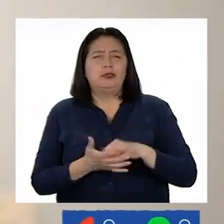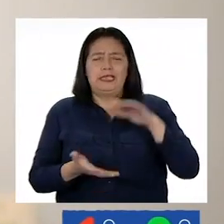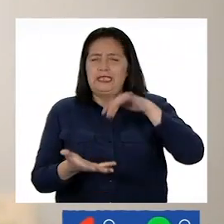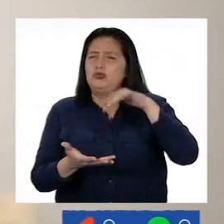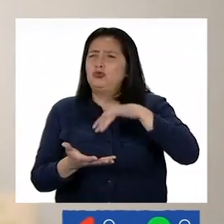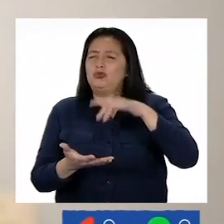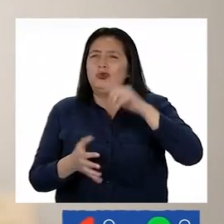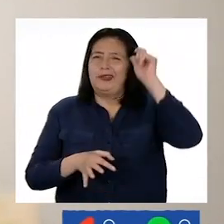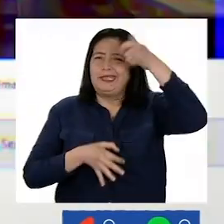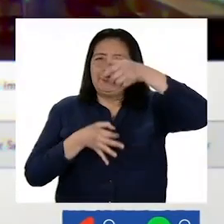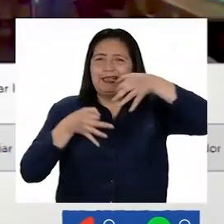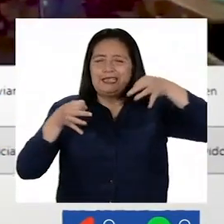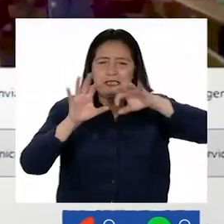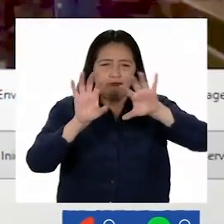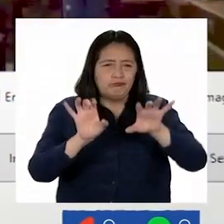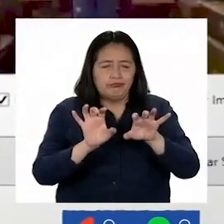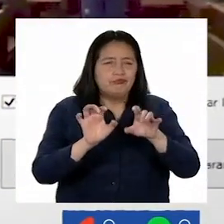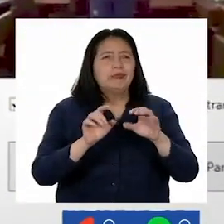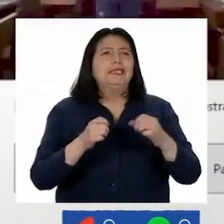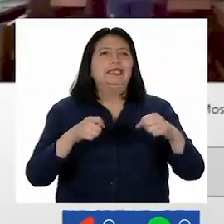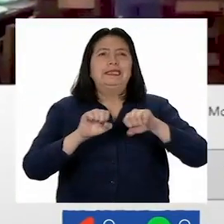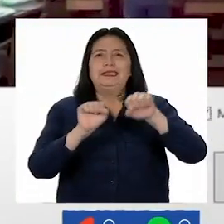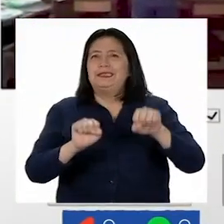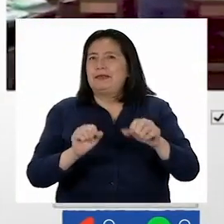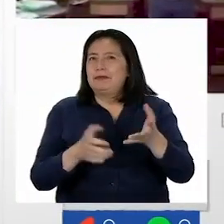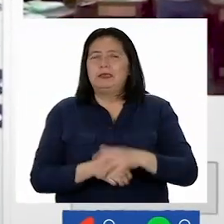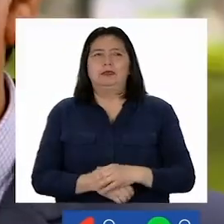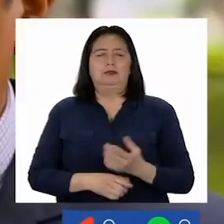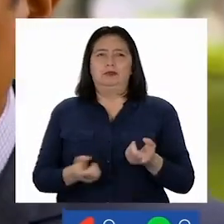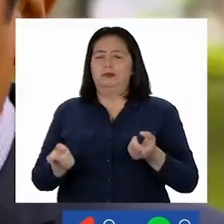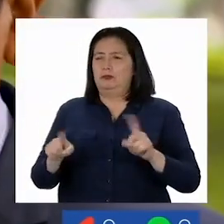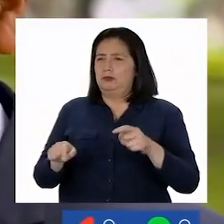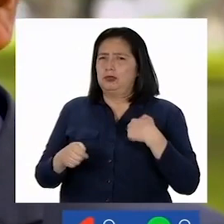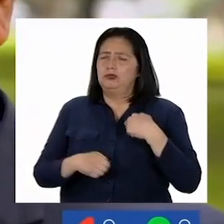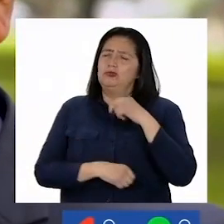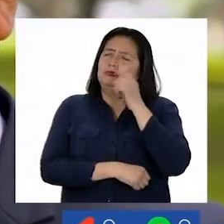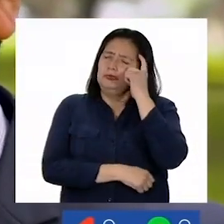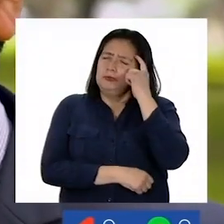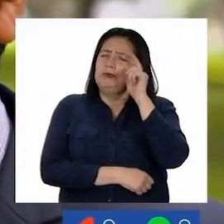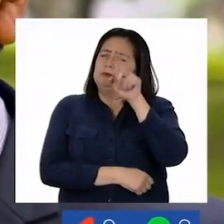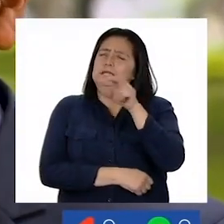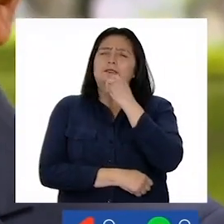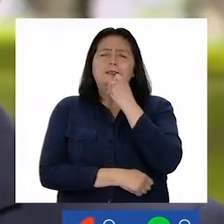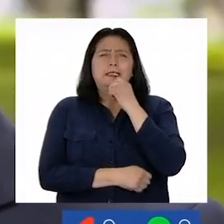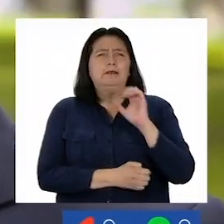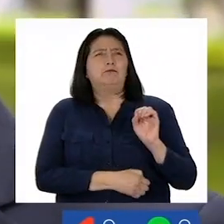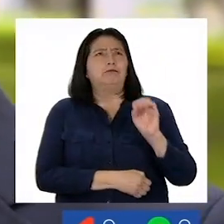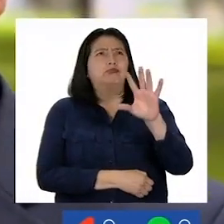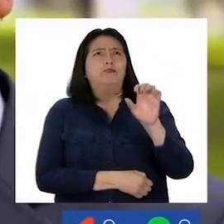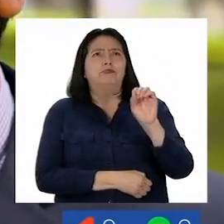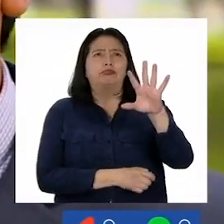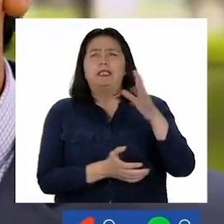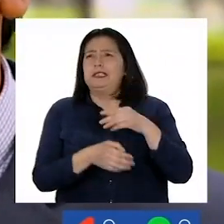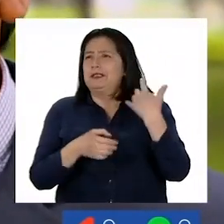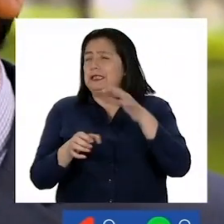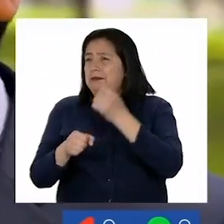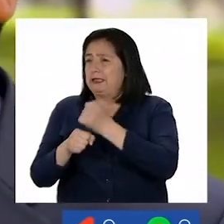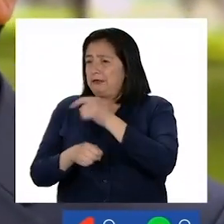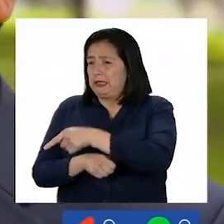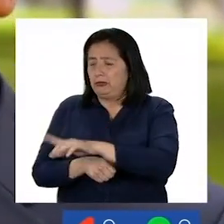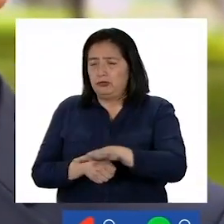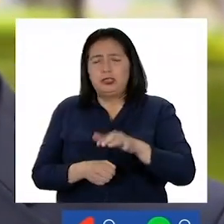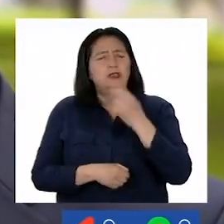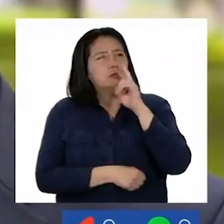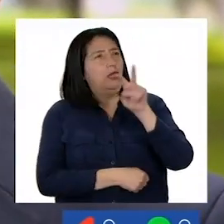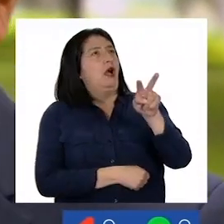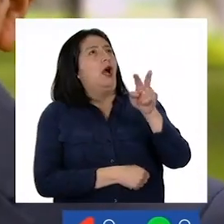ingeniero de sistemas. Cuando íbamos proyectando las imágenes de lo que habían trabajado, ellos se daban